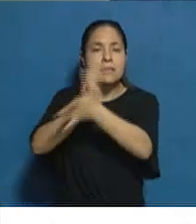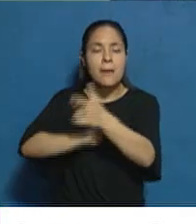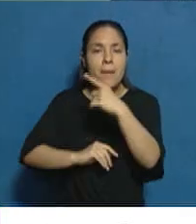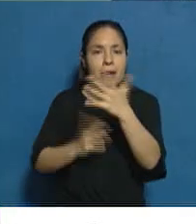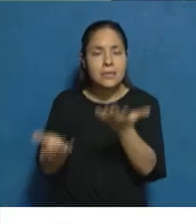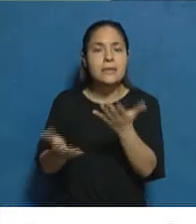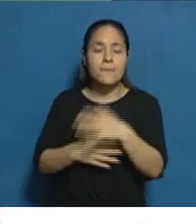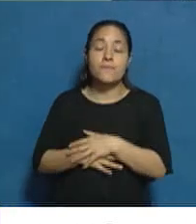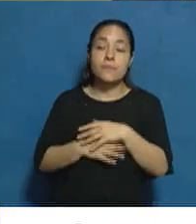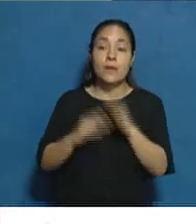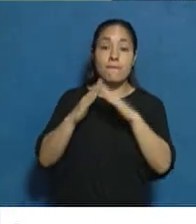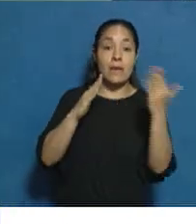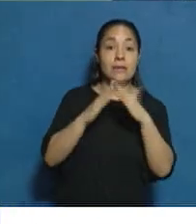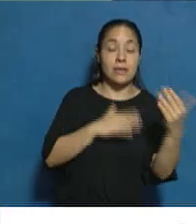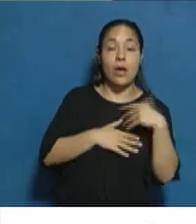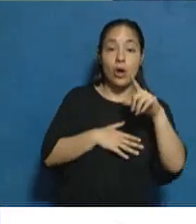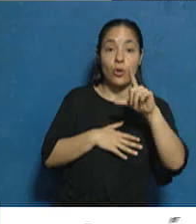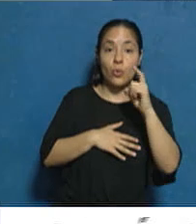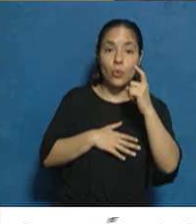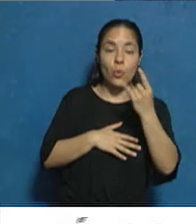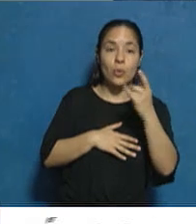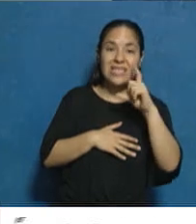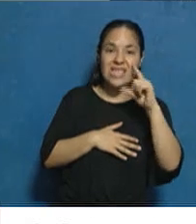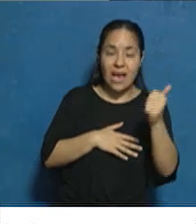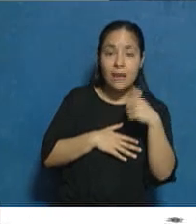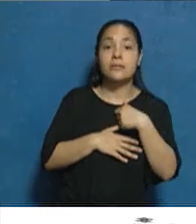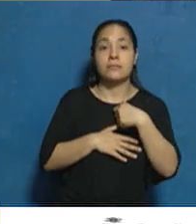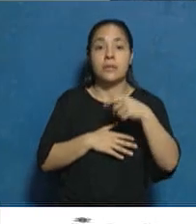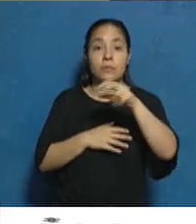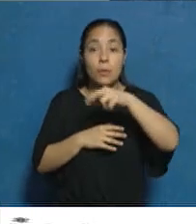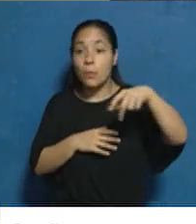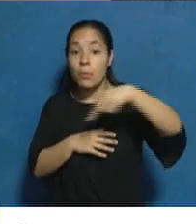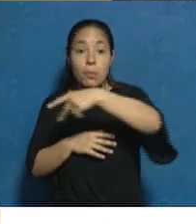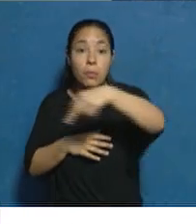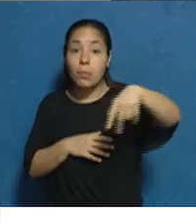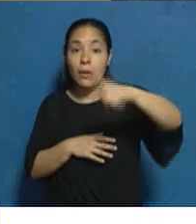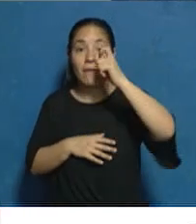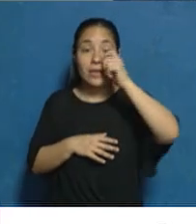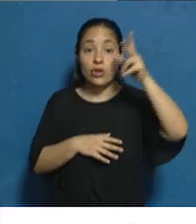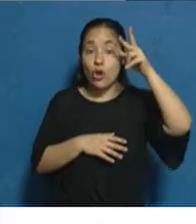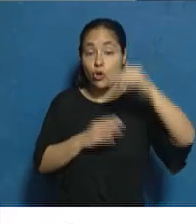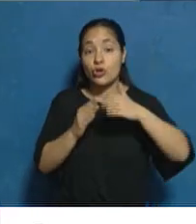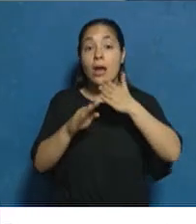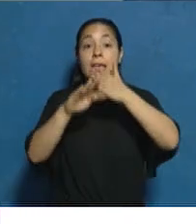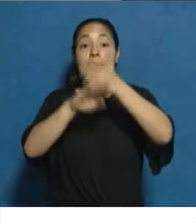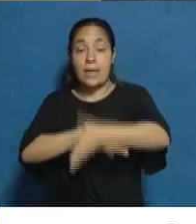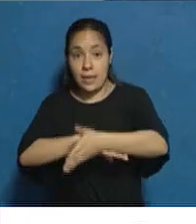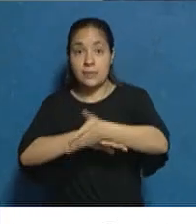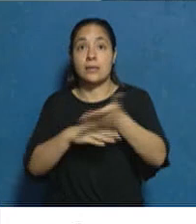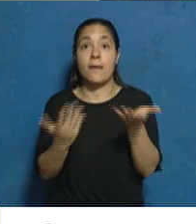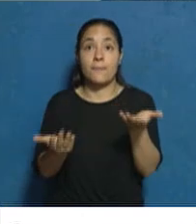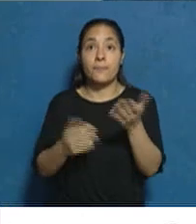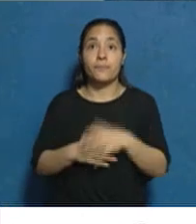mismo día es cuando los vecinos ven a la señora Lucía Chávez merodear el departamento de la desaparecida, y el día 28, el día siguiente, que ingresa al